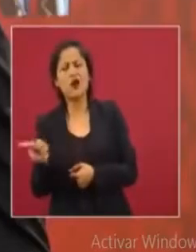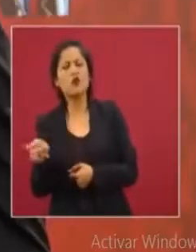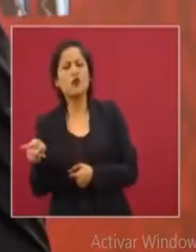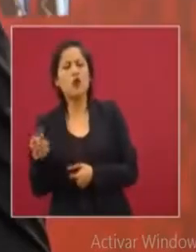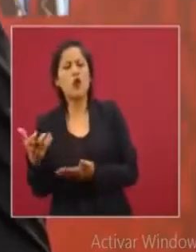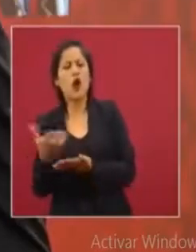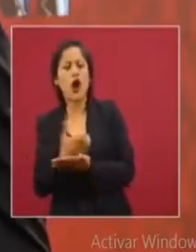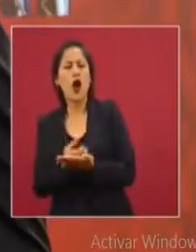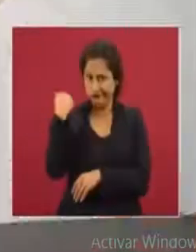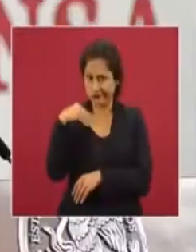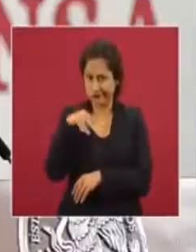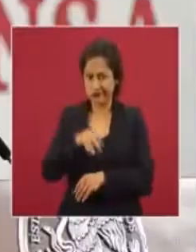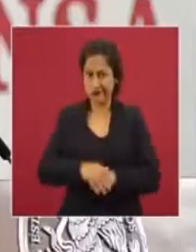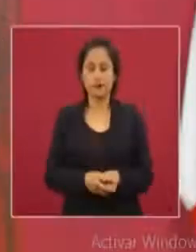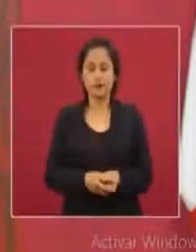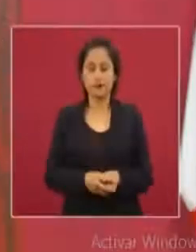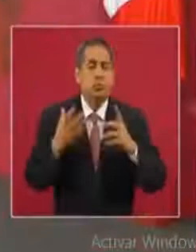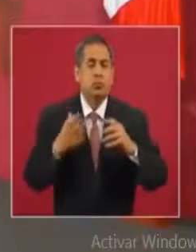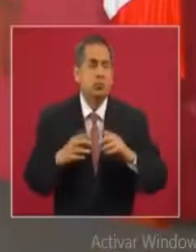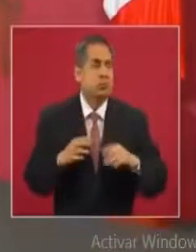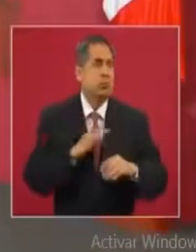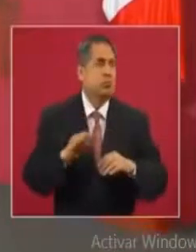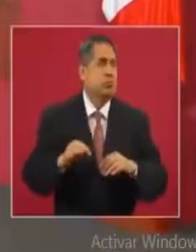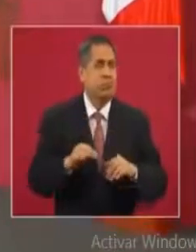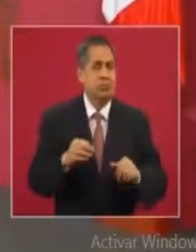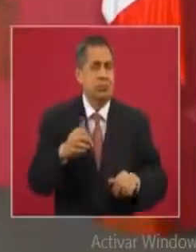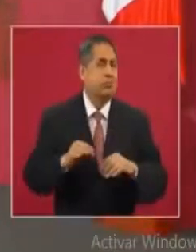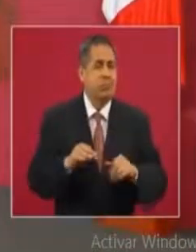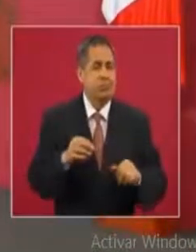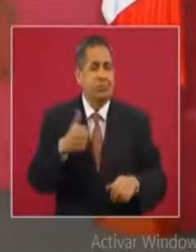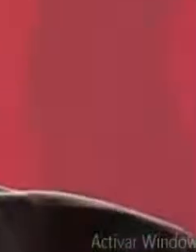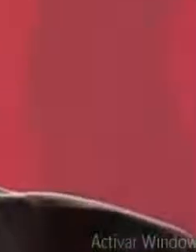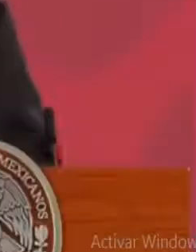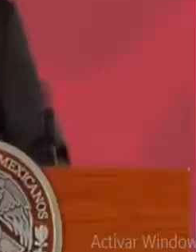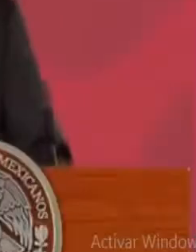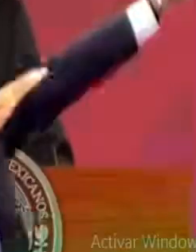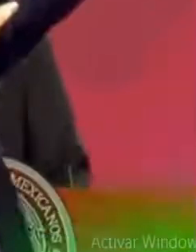3.500, 4.000 pesos. Entonces, compre 5 millones de PT.